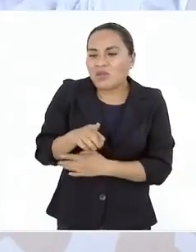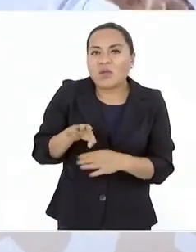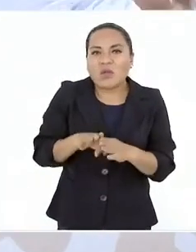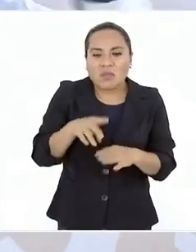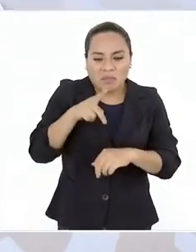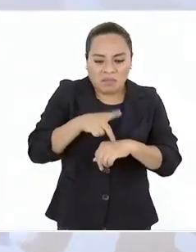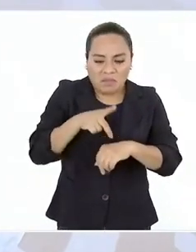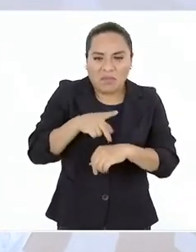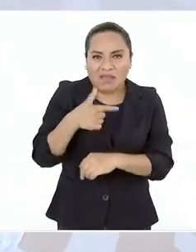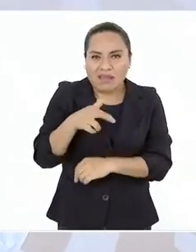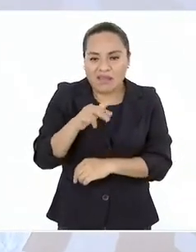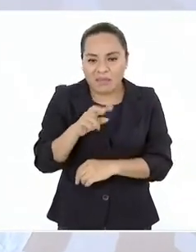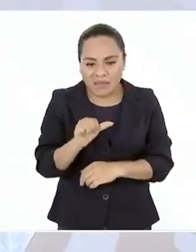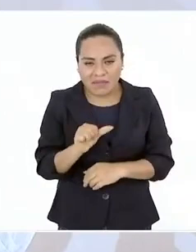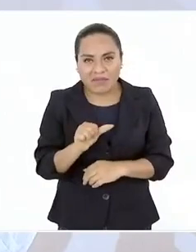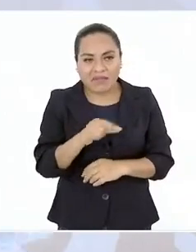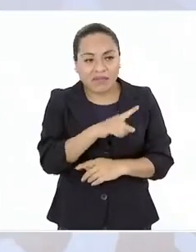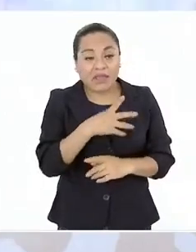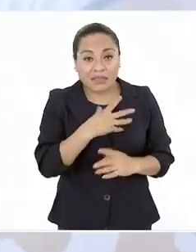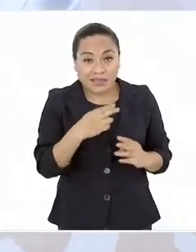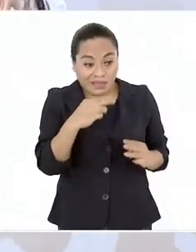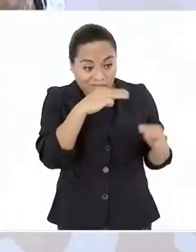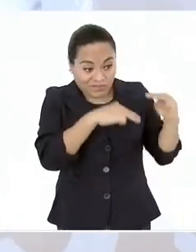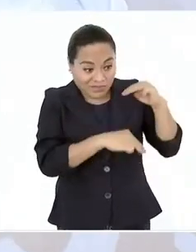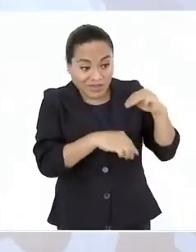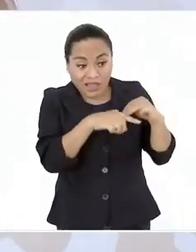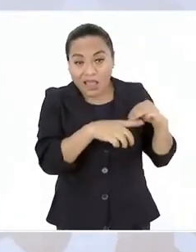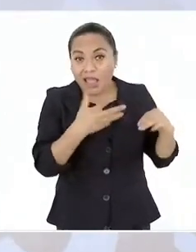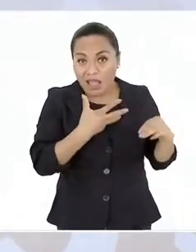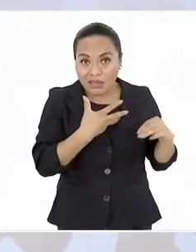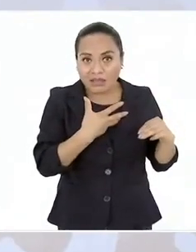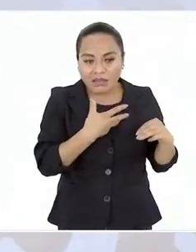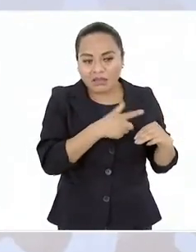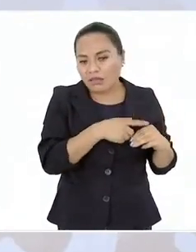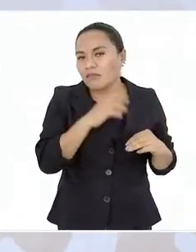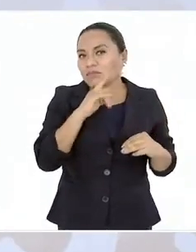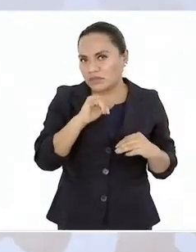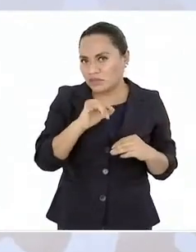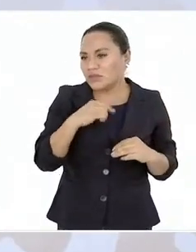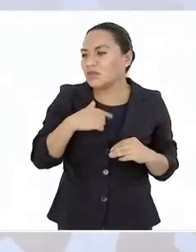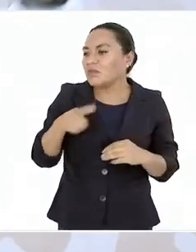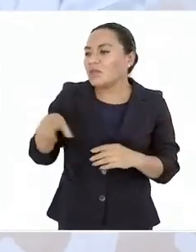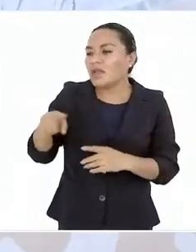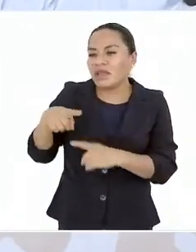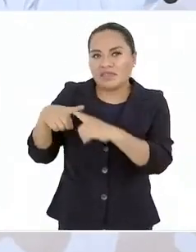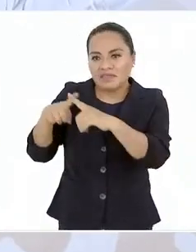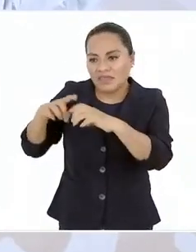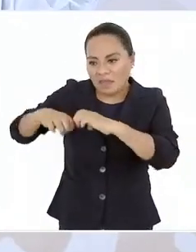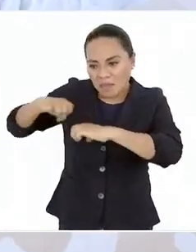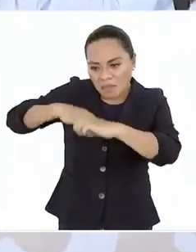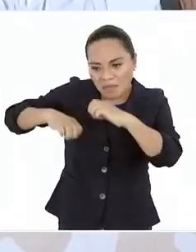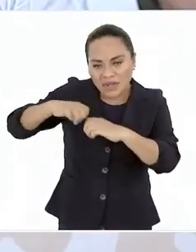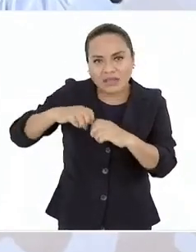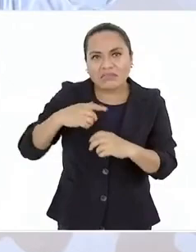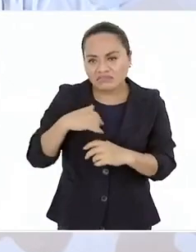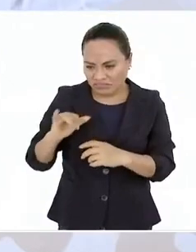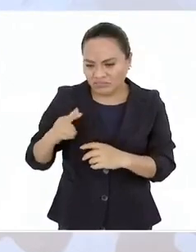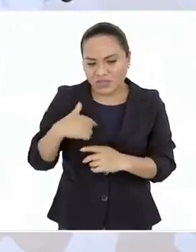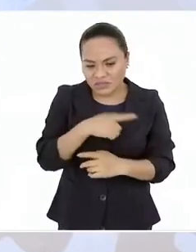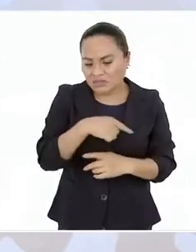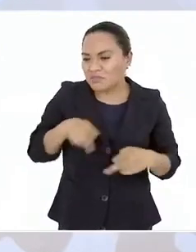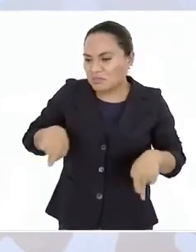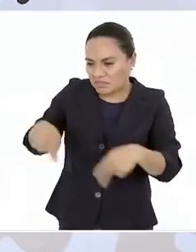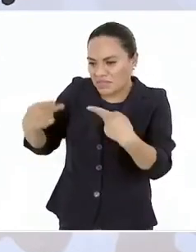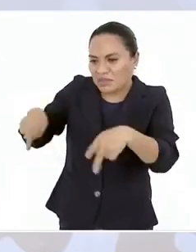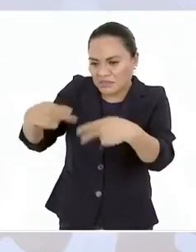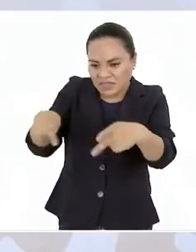lo convertían en banco de material y se lo vendían a las empresas. Bueno, tenían el control hasta de las